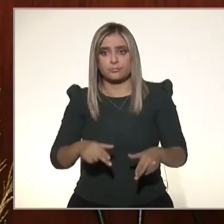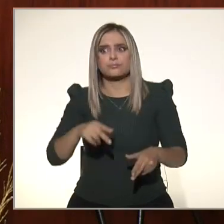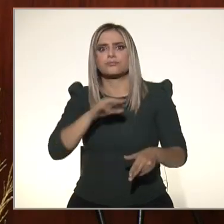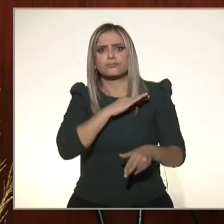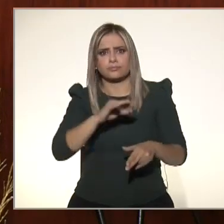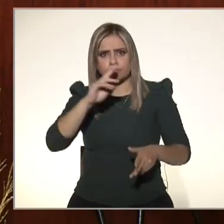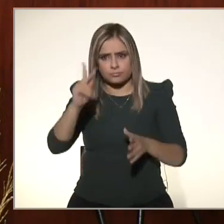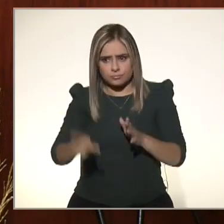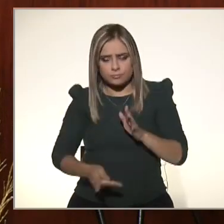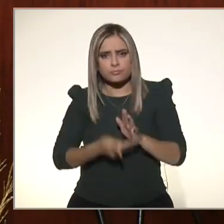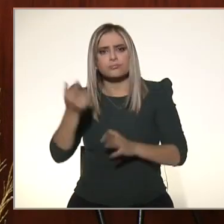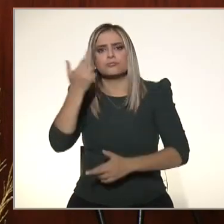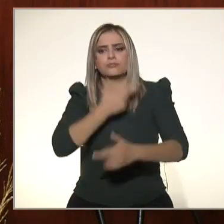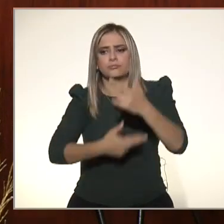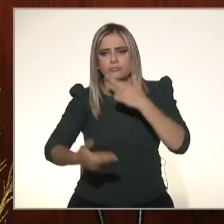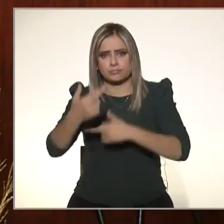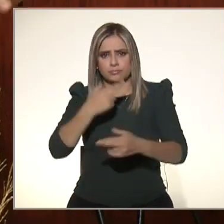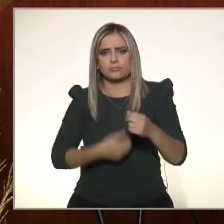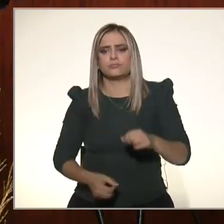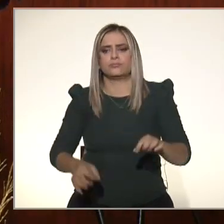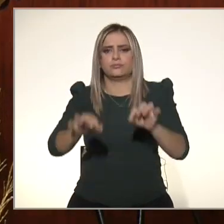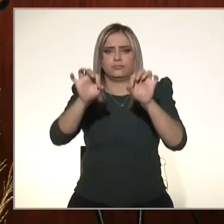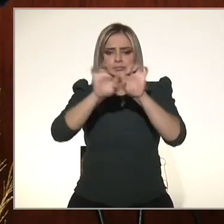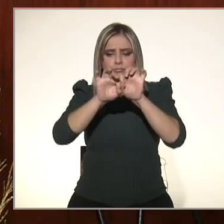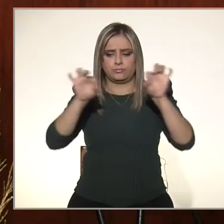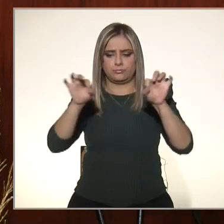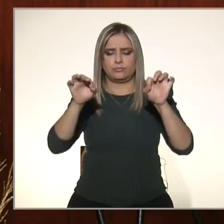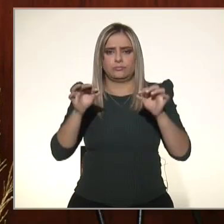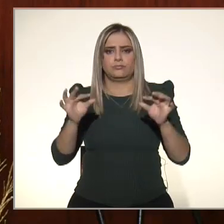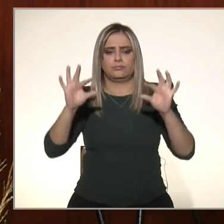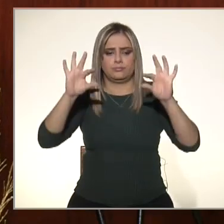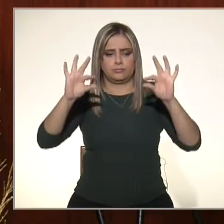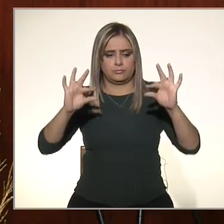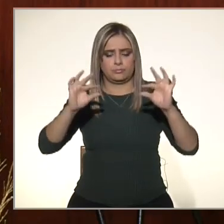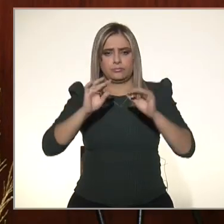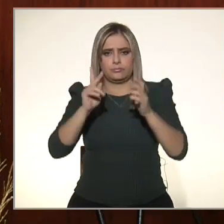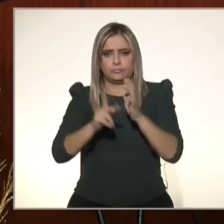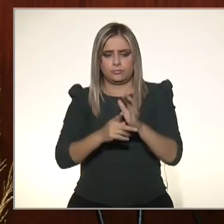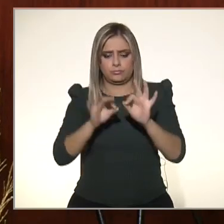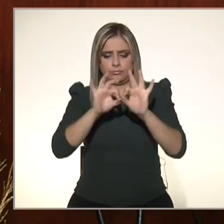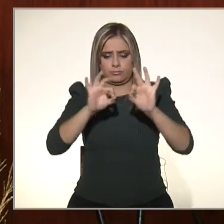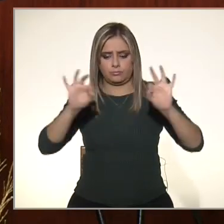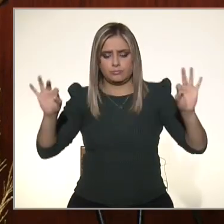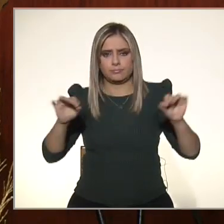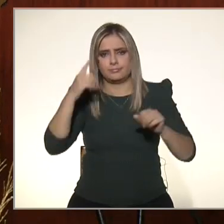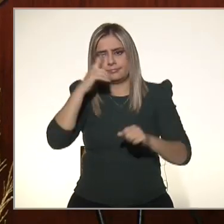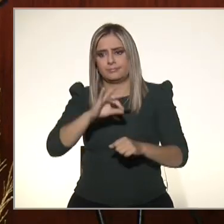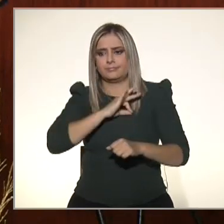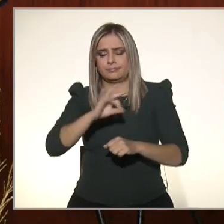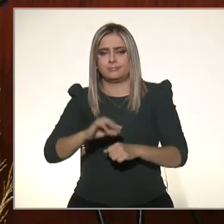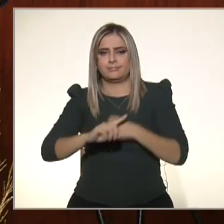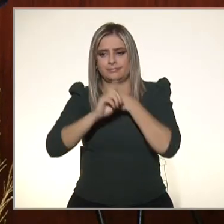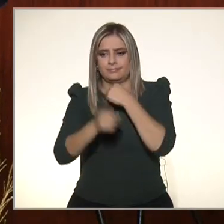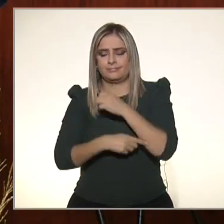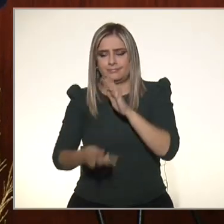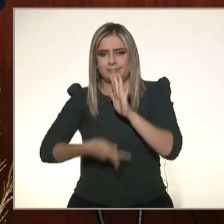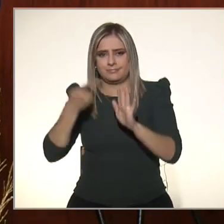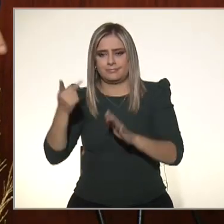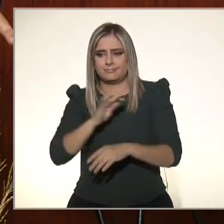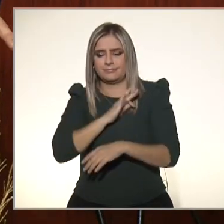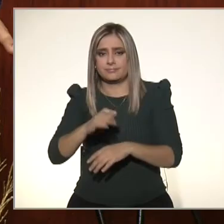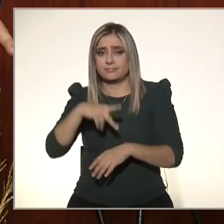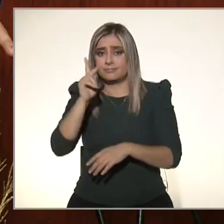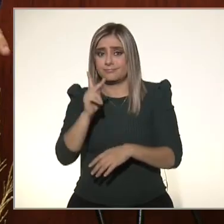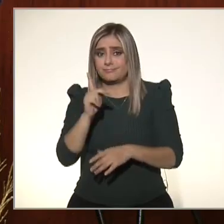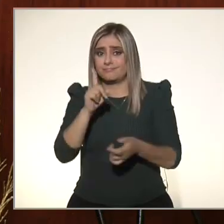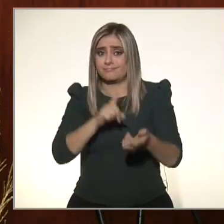conductos, los dos bordes que cortamos, pero también tenemos que saber que tiene un cierto porcentaje de efectividad. Y ese porcentaje